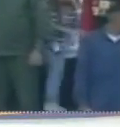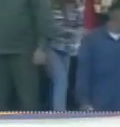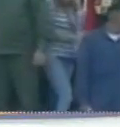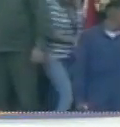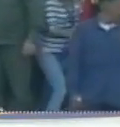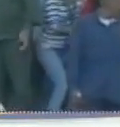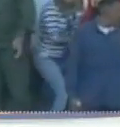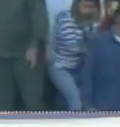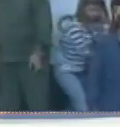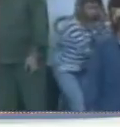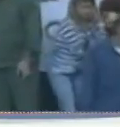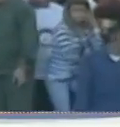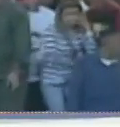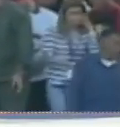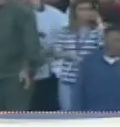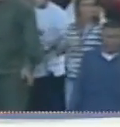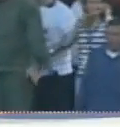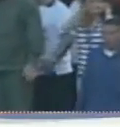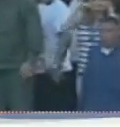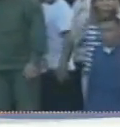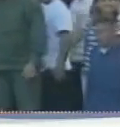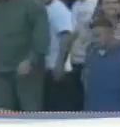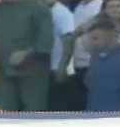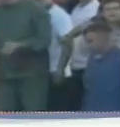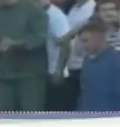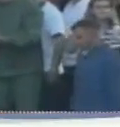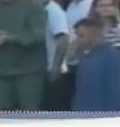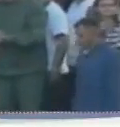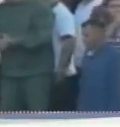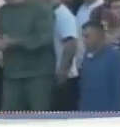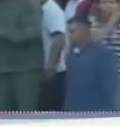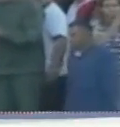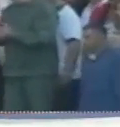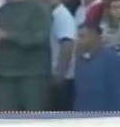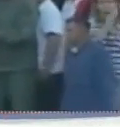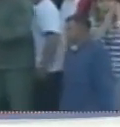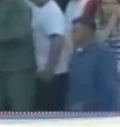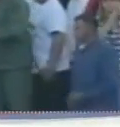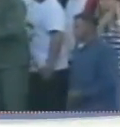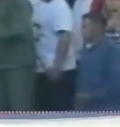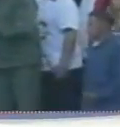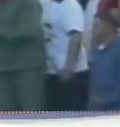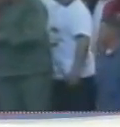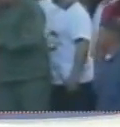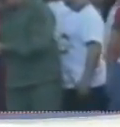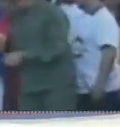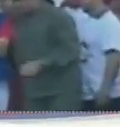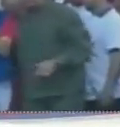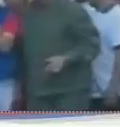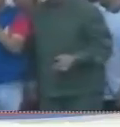que Miranda va a salir a votar por la paz, por el diálogo, por el encuentro, por el futuro,